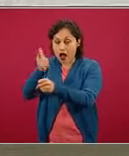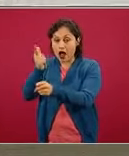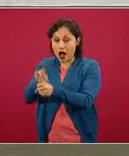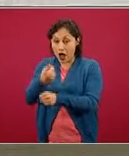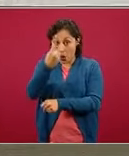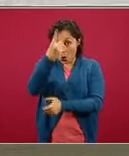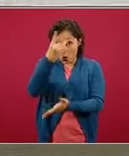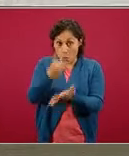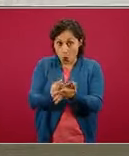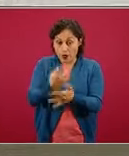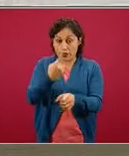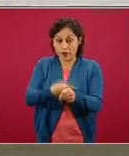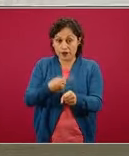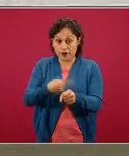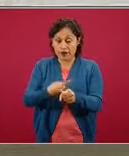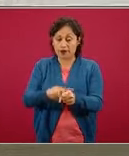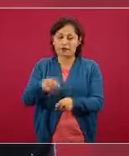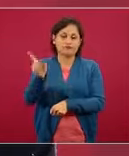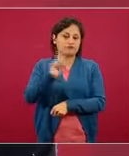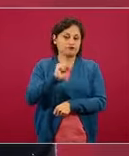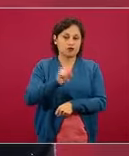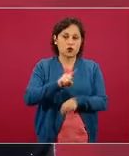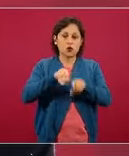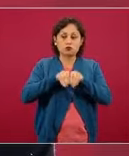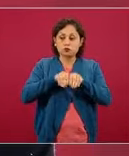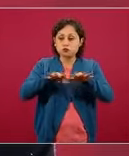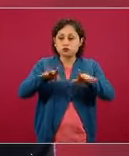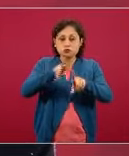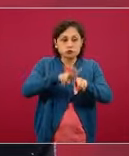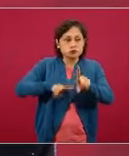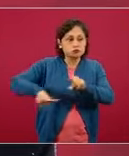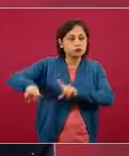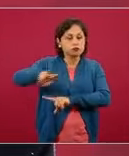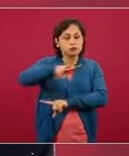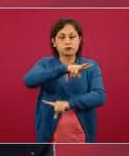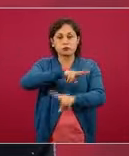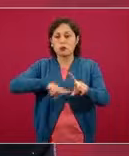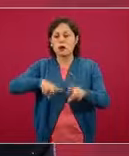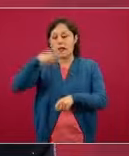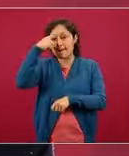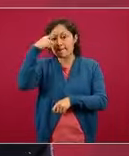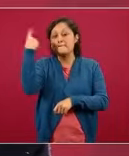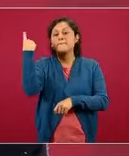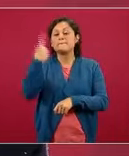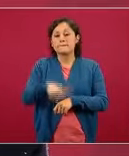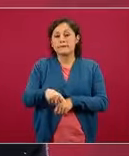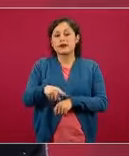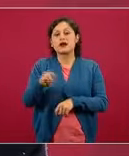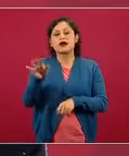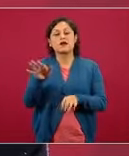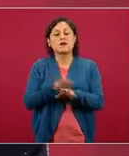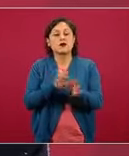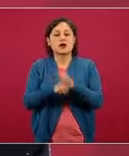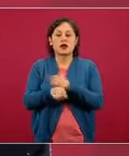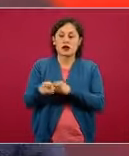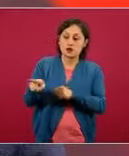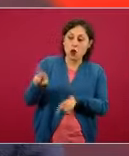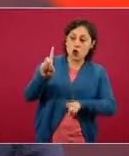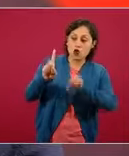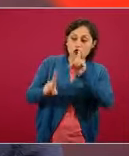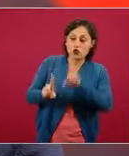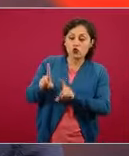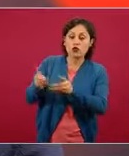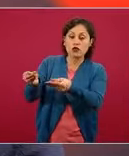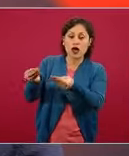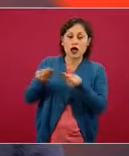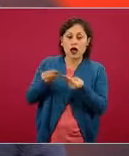tanto COVID-19. Se hace una vigilancia sindromática en donde el caso que es clasificado como sospechoso y la muestra